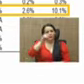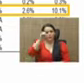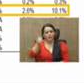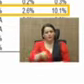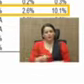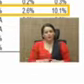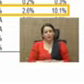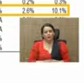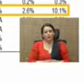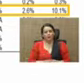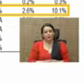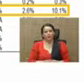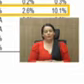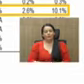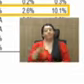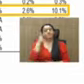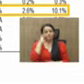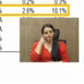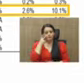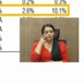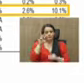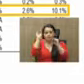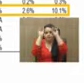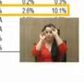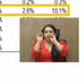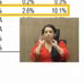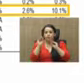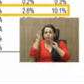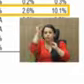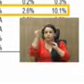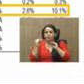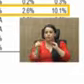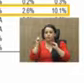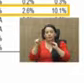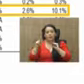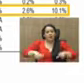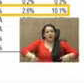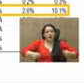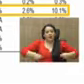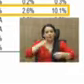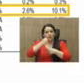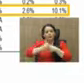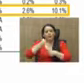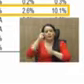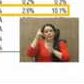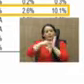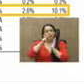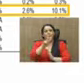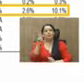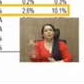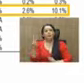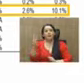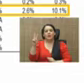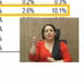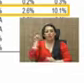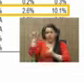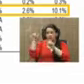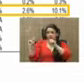10,1%. Vean la composición del gasto del 2022. La tabla habla por sí sola.